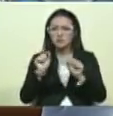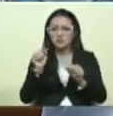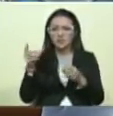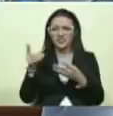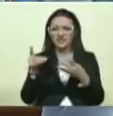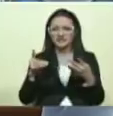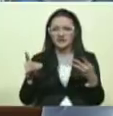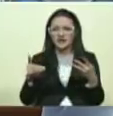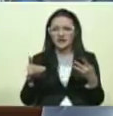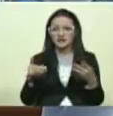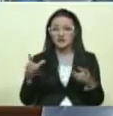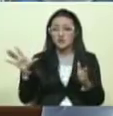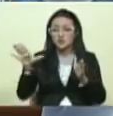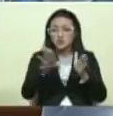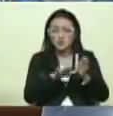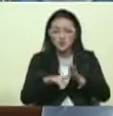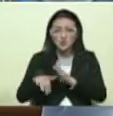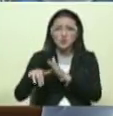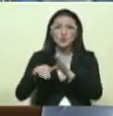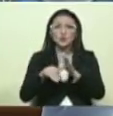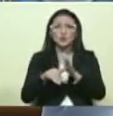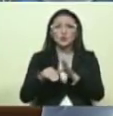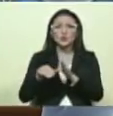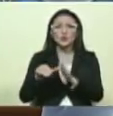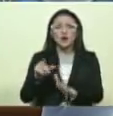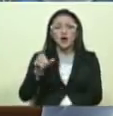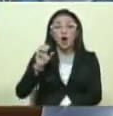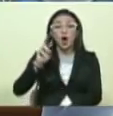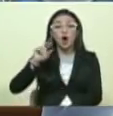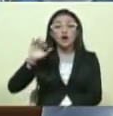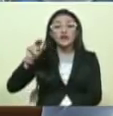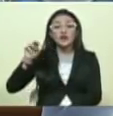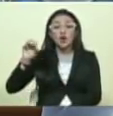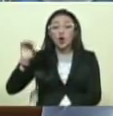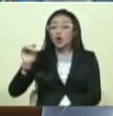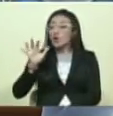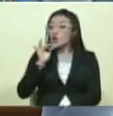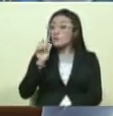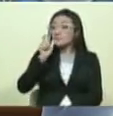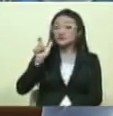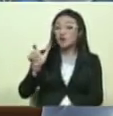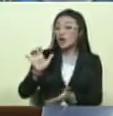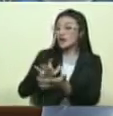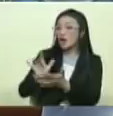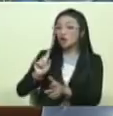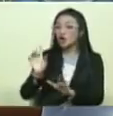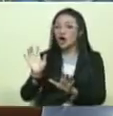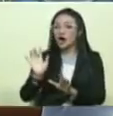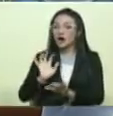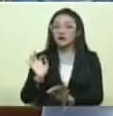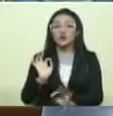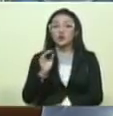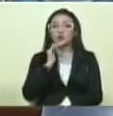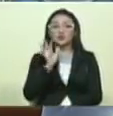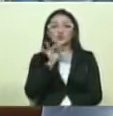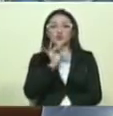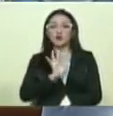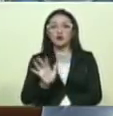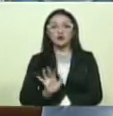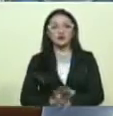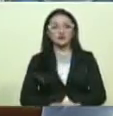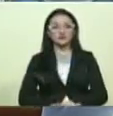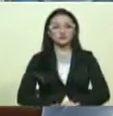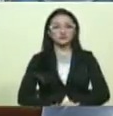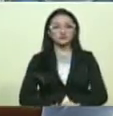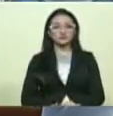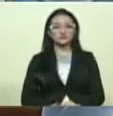desfalco ocurrido en la faja petrolífera del Orinoco. Aquí no hay intocables, en el sentido de quien porque se